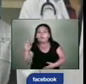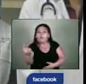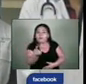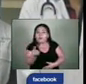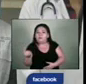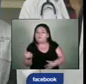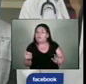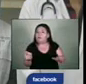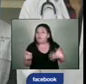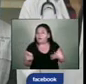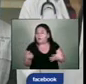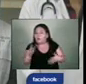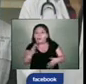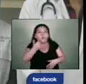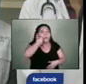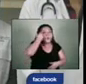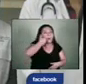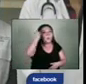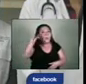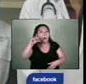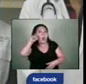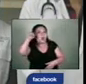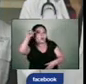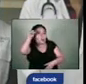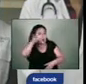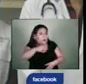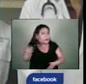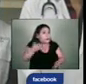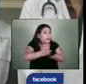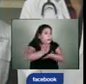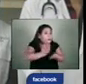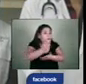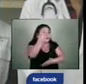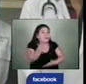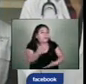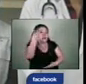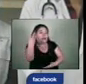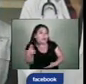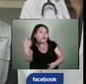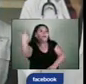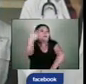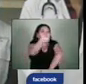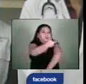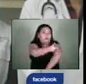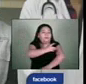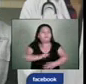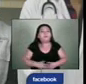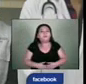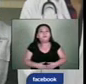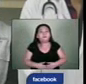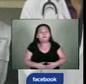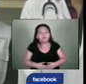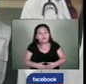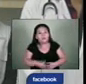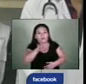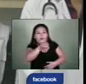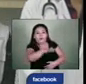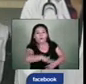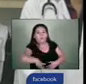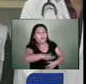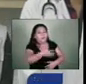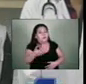personas entre adolescentes y adultos que se vacunan a diario en esta unidad de salud, y es un área de